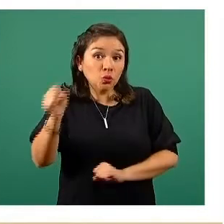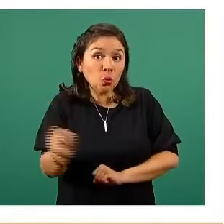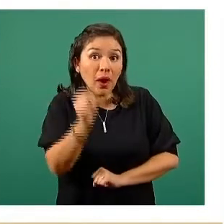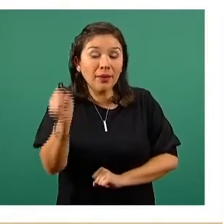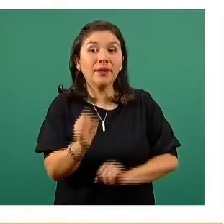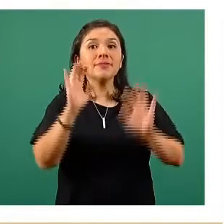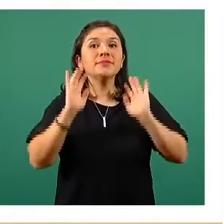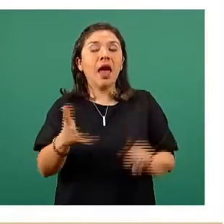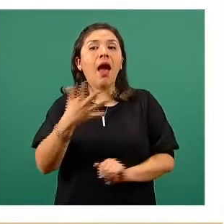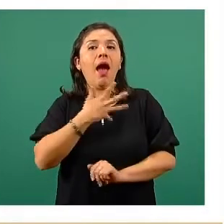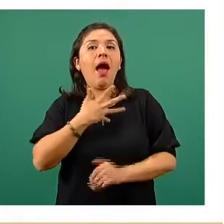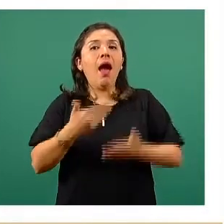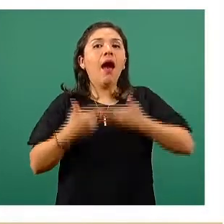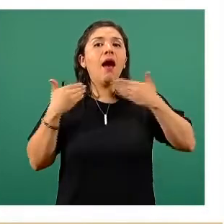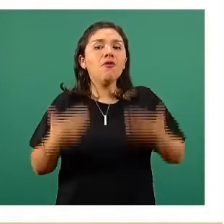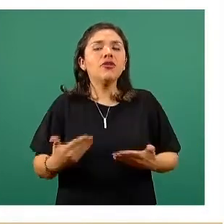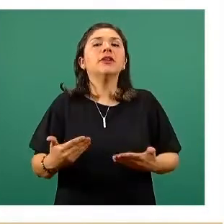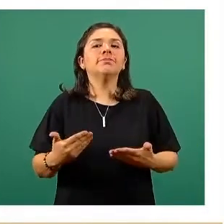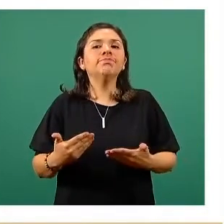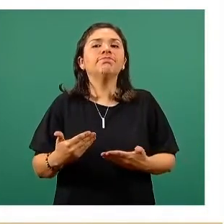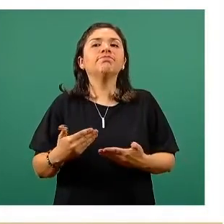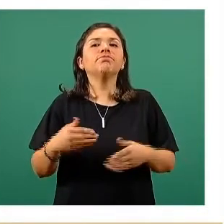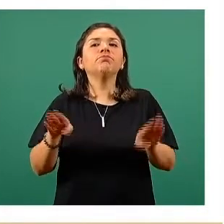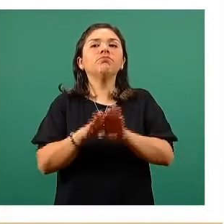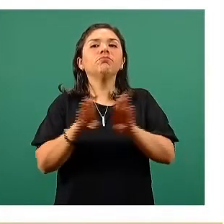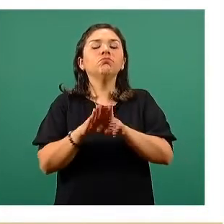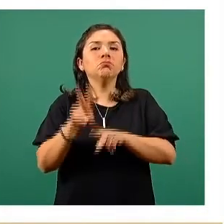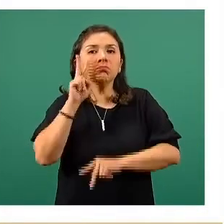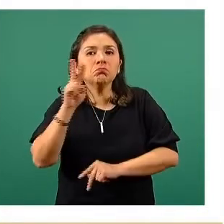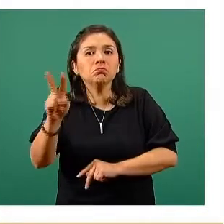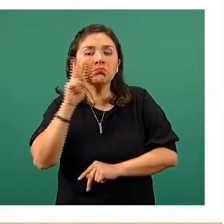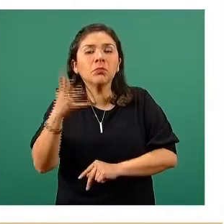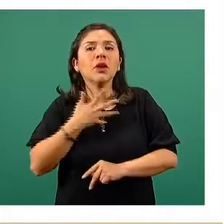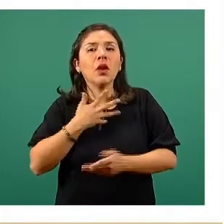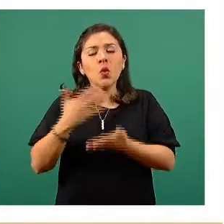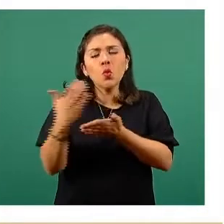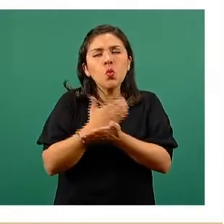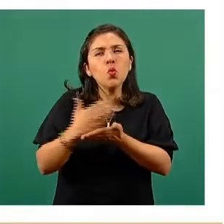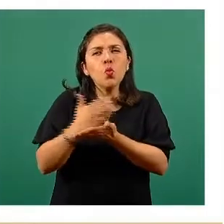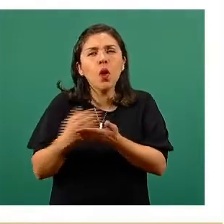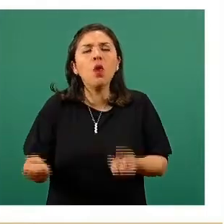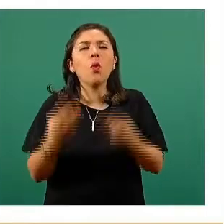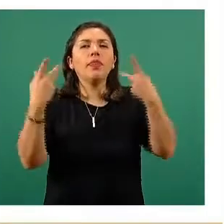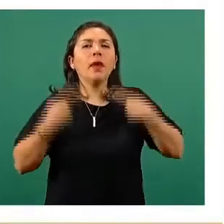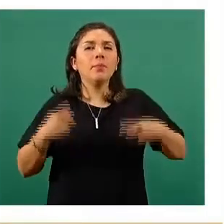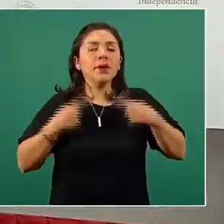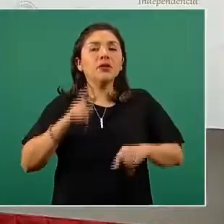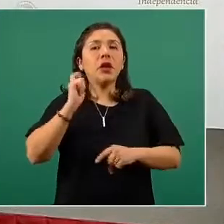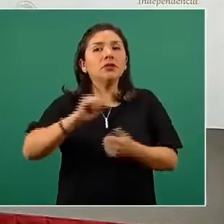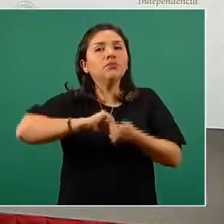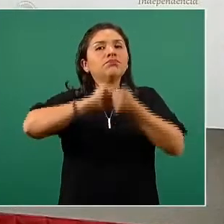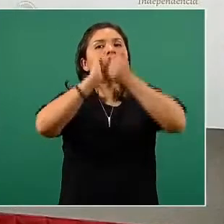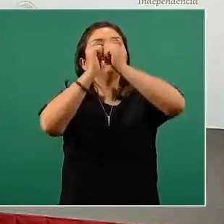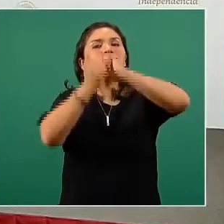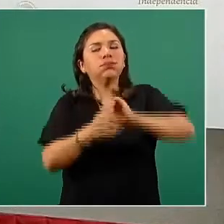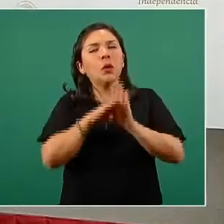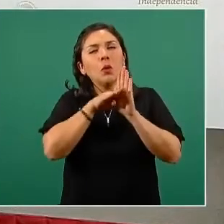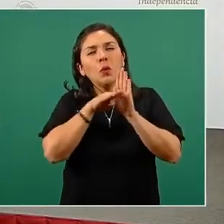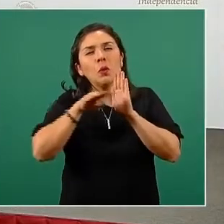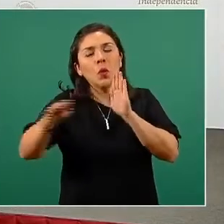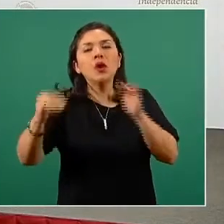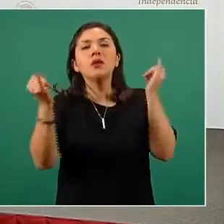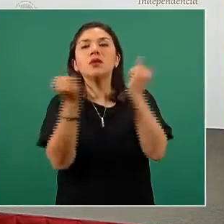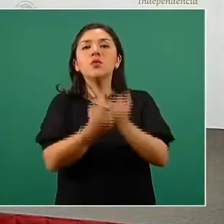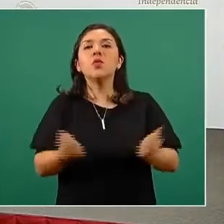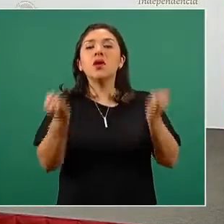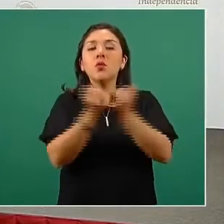afortunadamente tenemos ya una presentación de casos recuperados que va de forma constante, y lo mismo